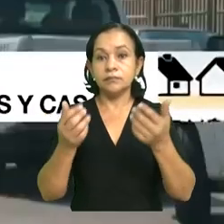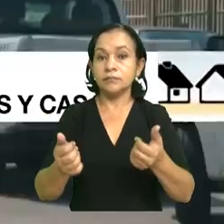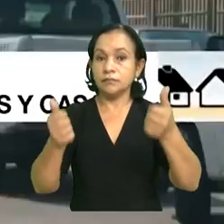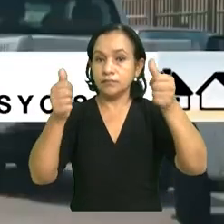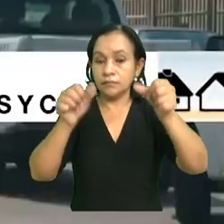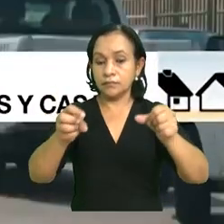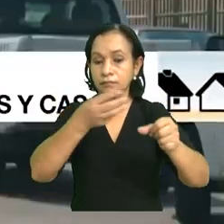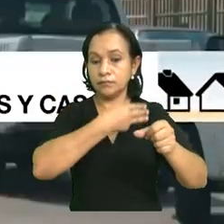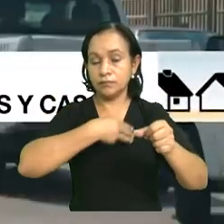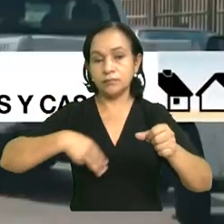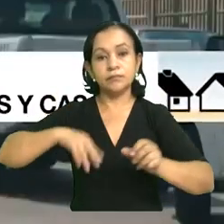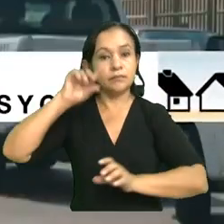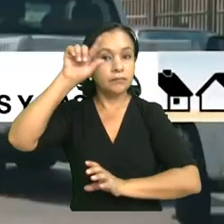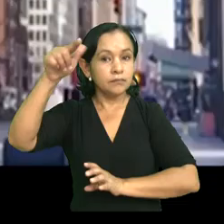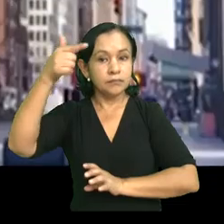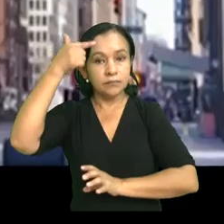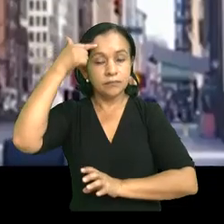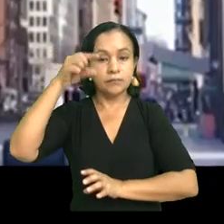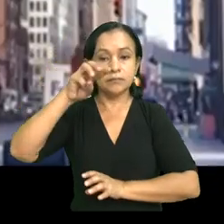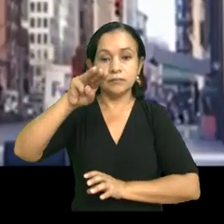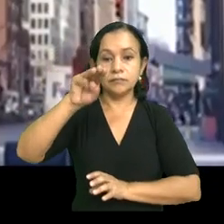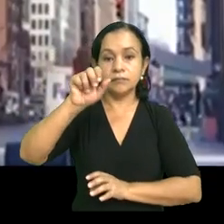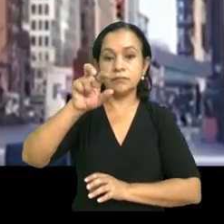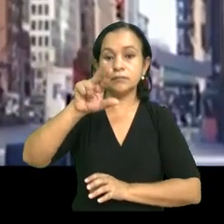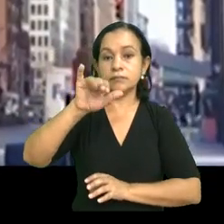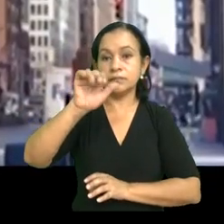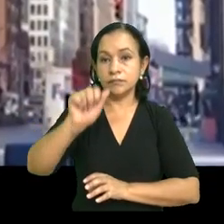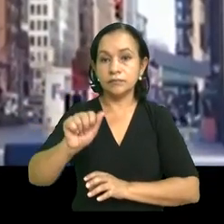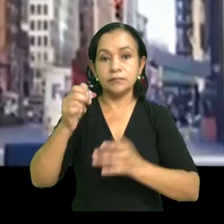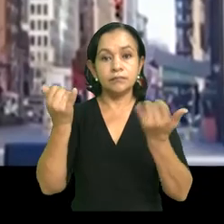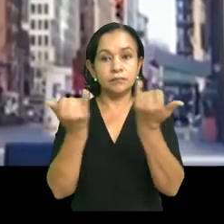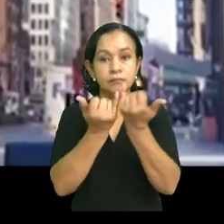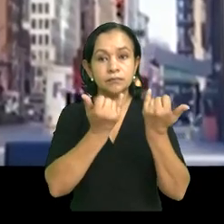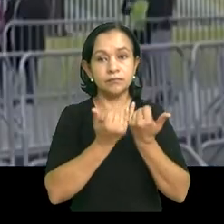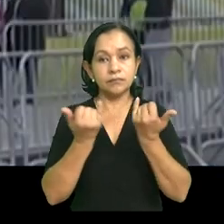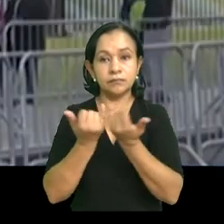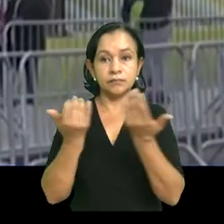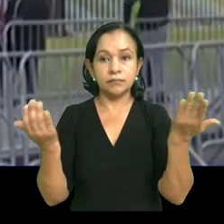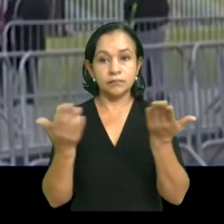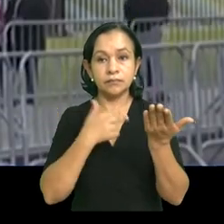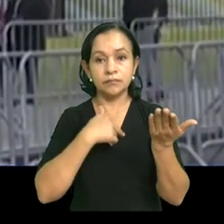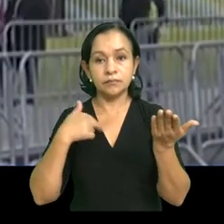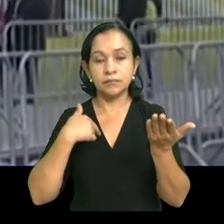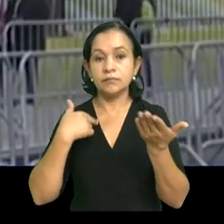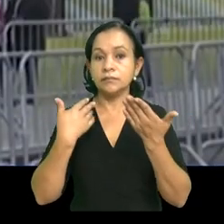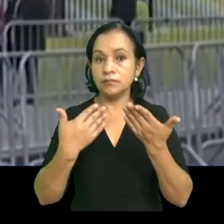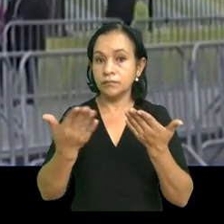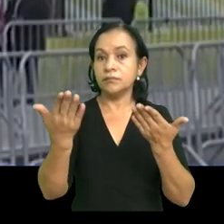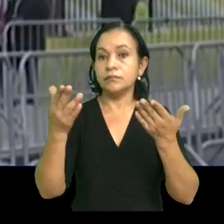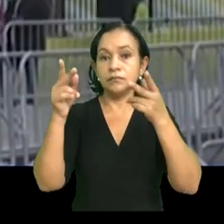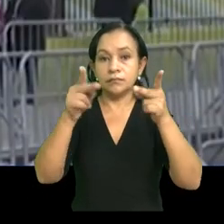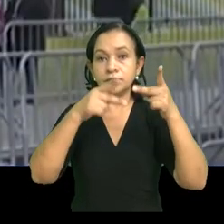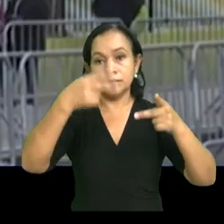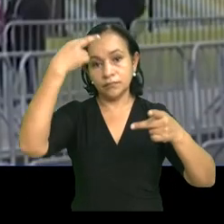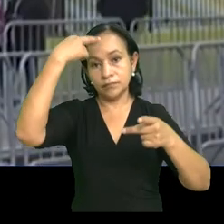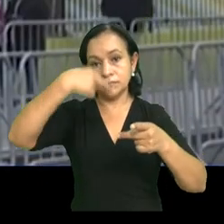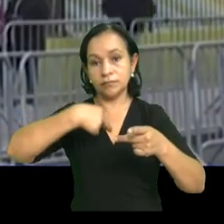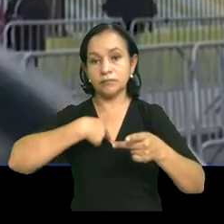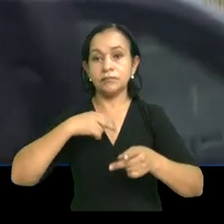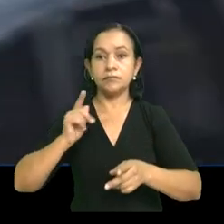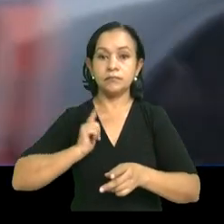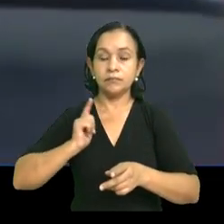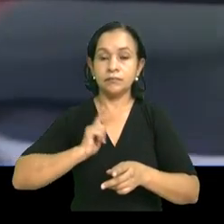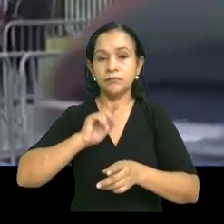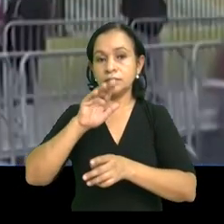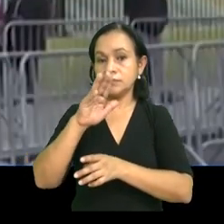ministra del Gobierno, María Paula Romo, la cifra de víctimas mortales podría ser mayor, debido a que las autoridades contemplan